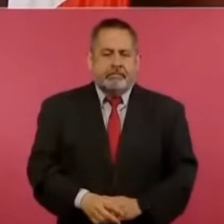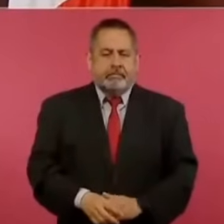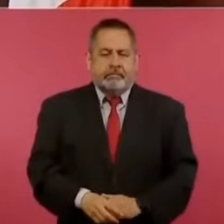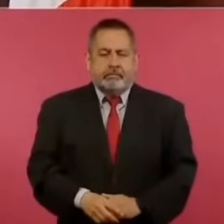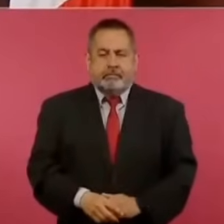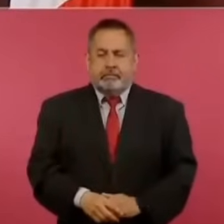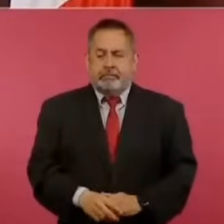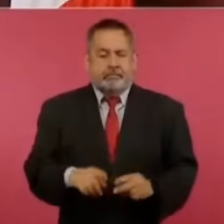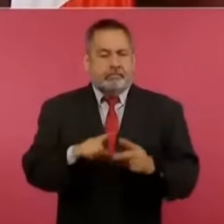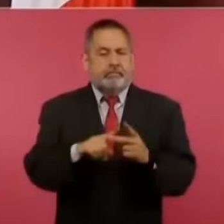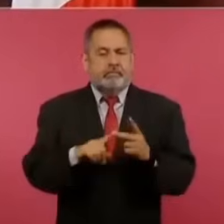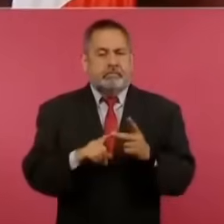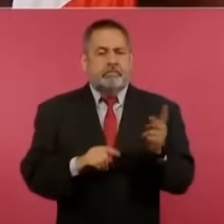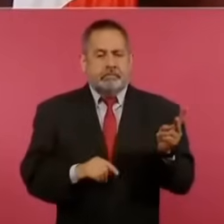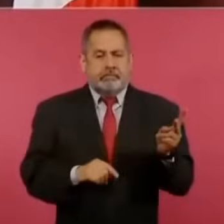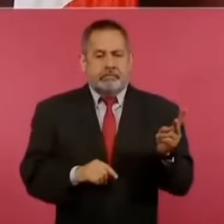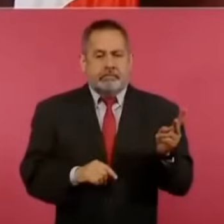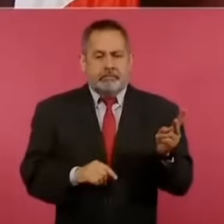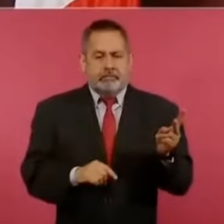sí hay